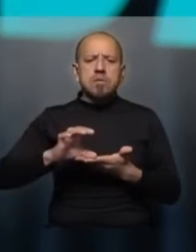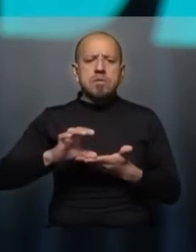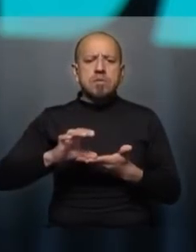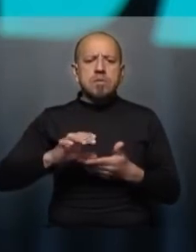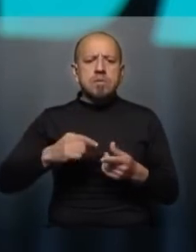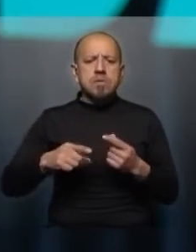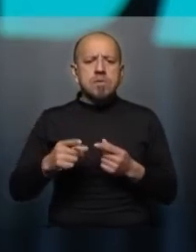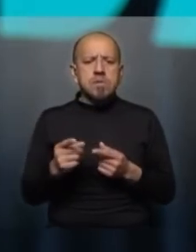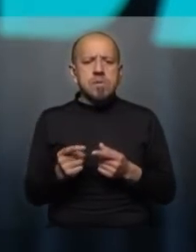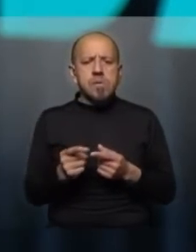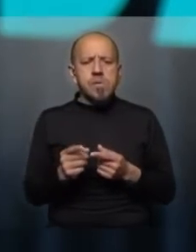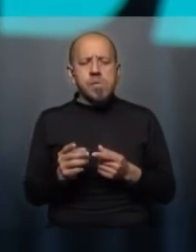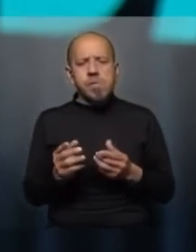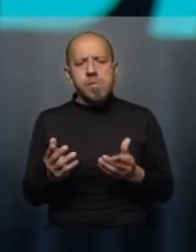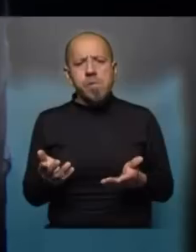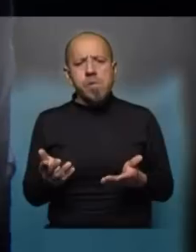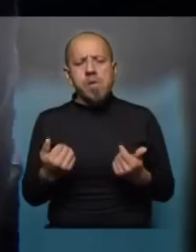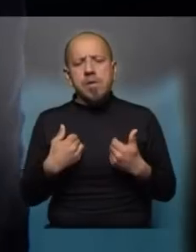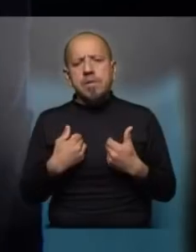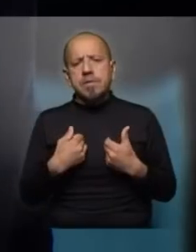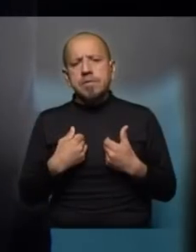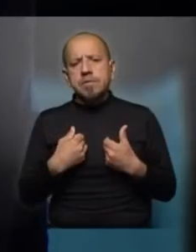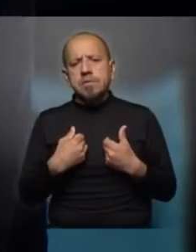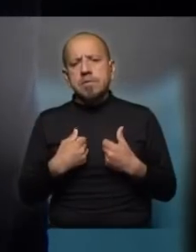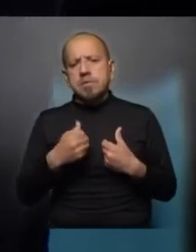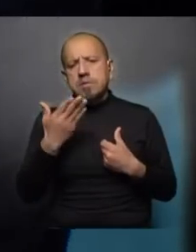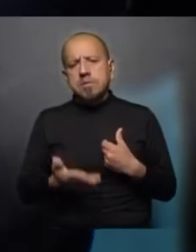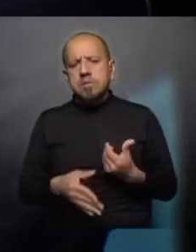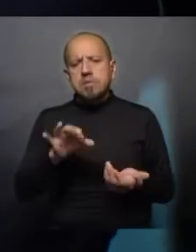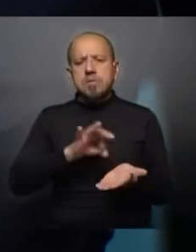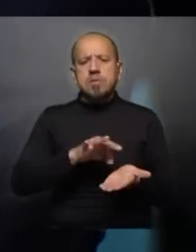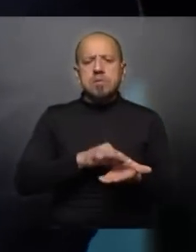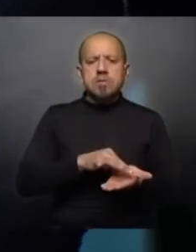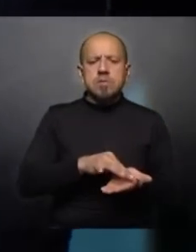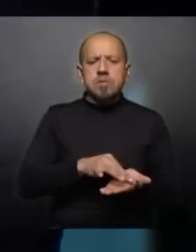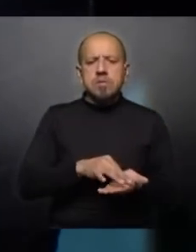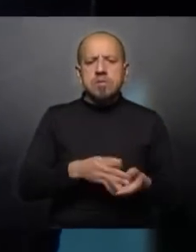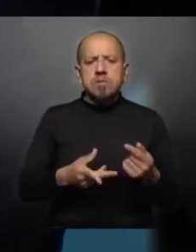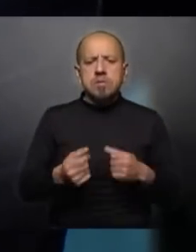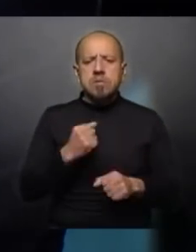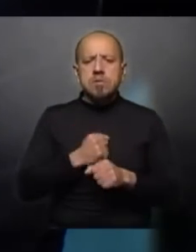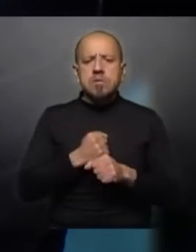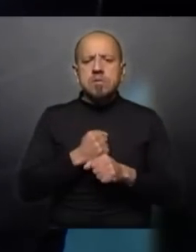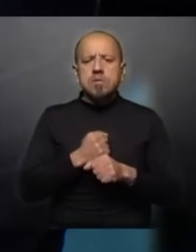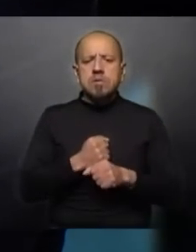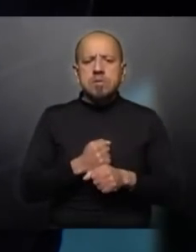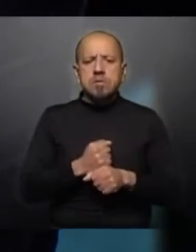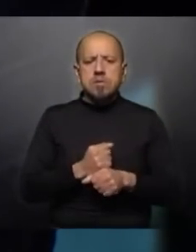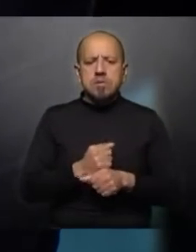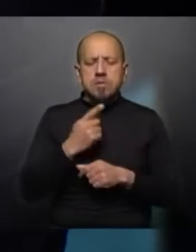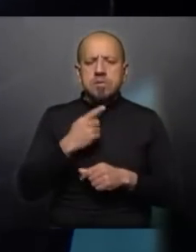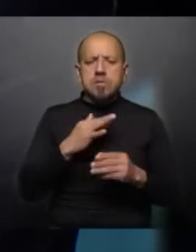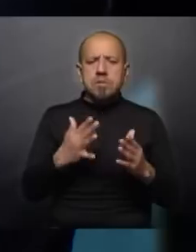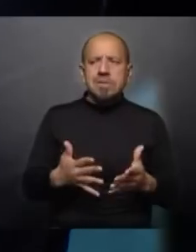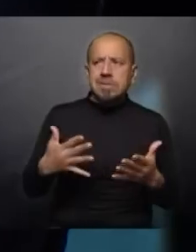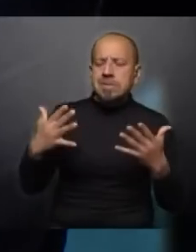por falta de actitud facilitadora del sistema porque ojo los laburantes también uno los entiende eh están bajo una